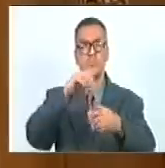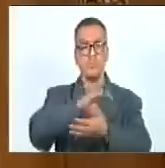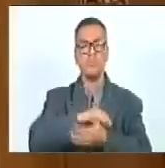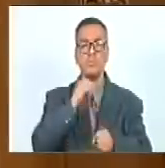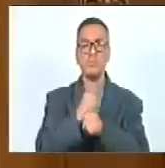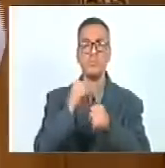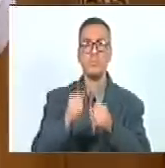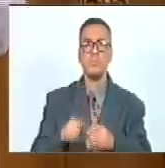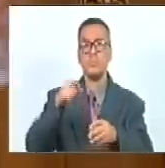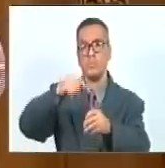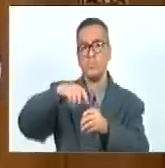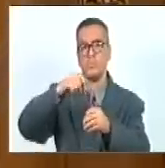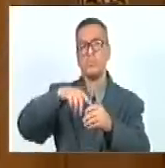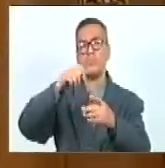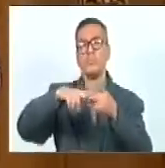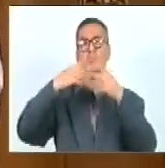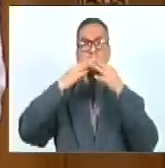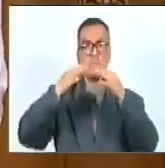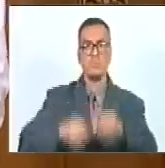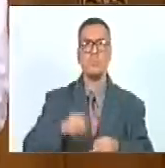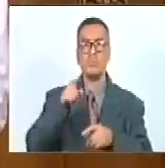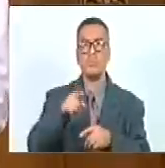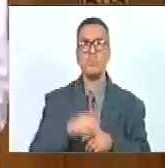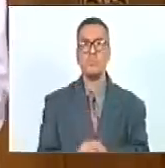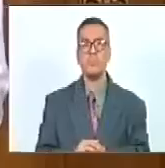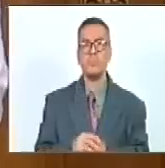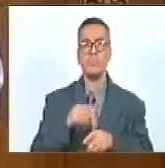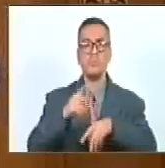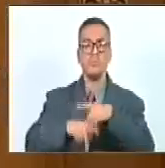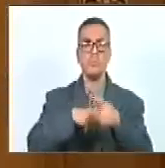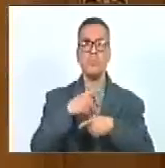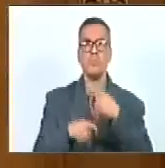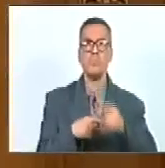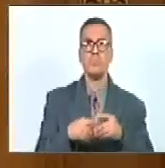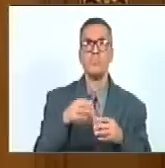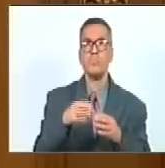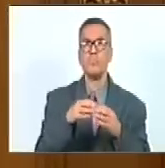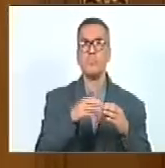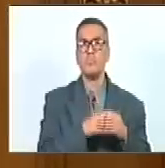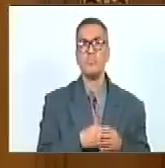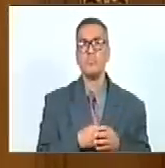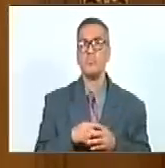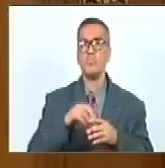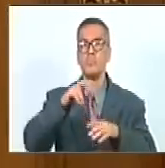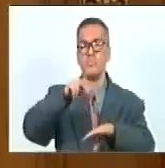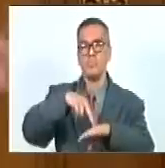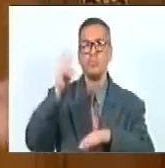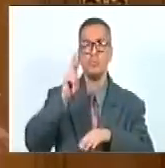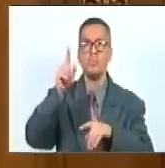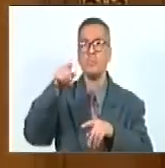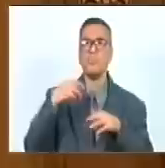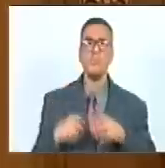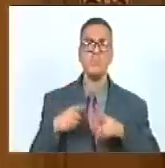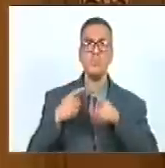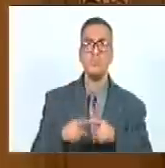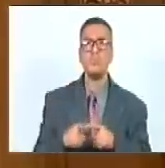la caja de ahorro, para garantizar precisamente el desarrollo productivo de la nación. En ese